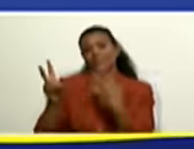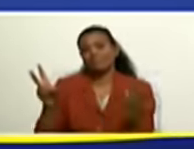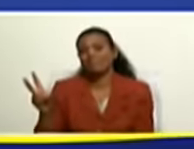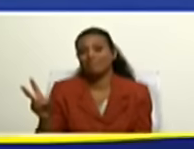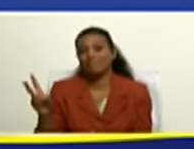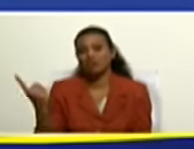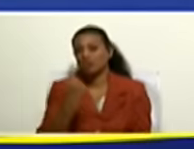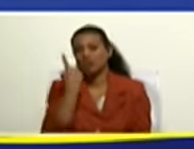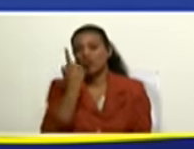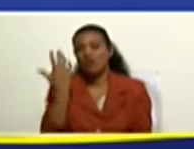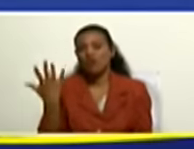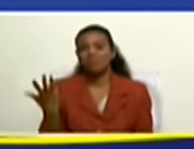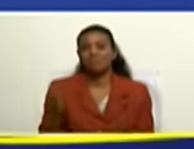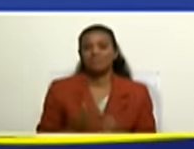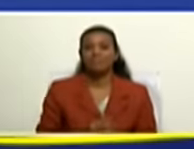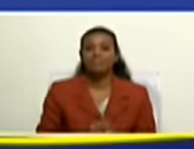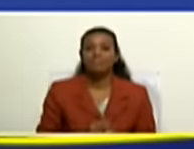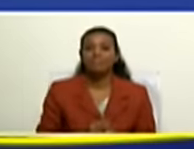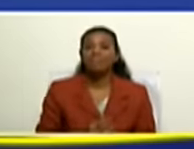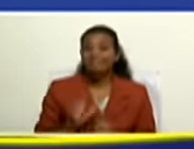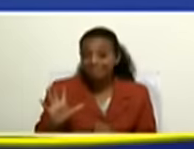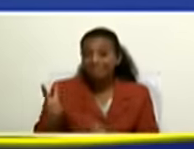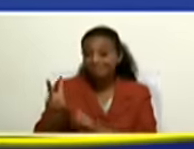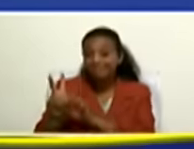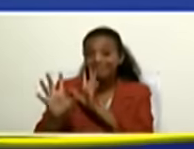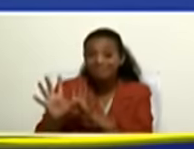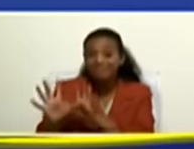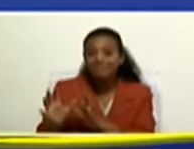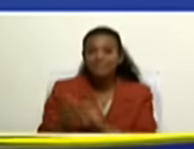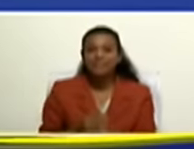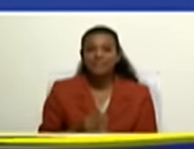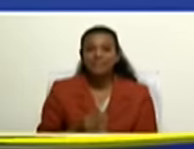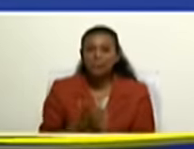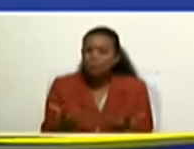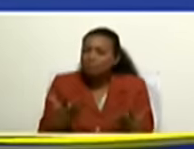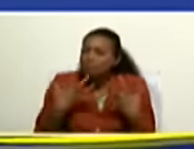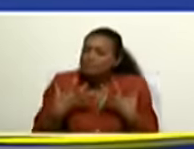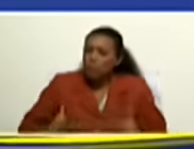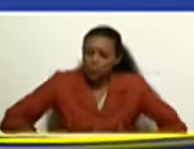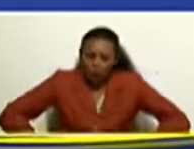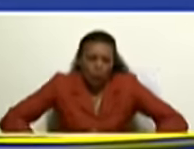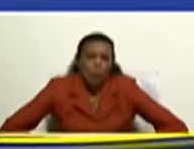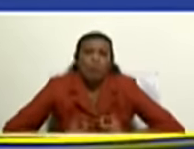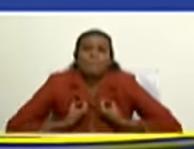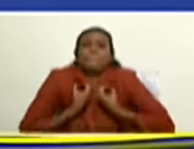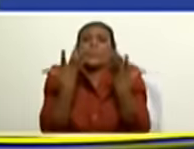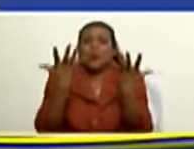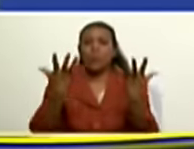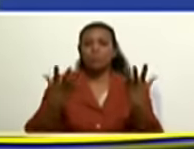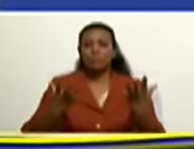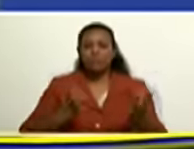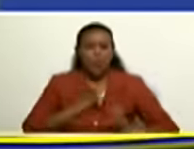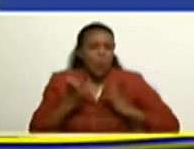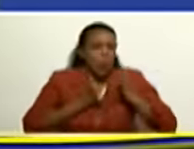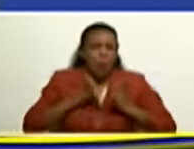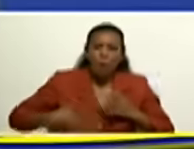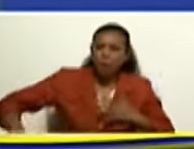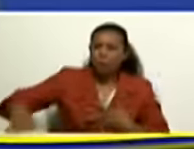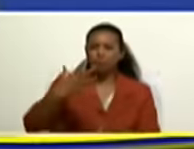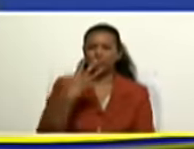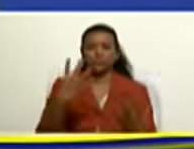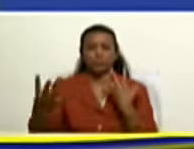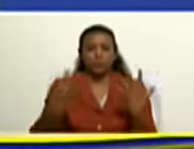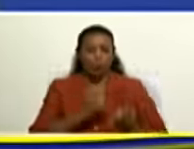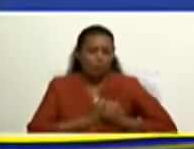comandante Hugo Chávez. Ha sido una verdadera explosión de emoción, de fervor patrio,